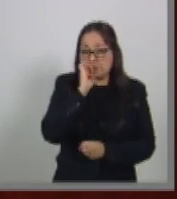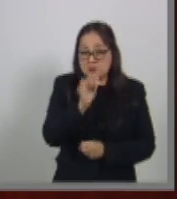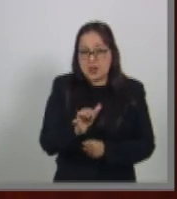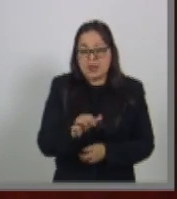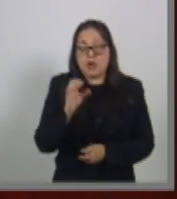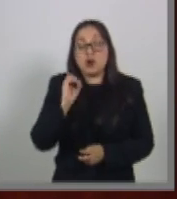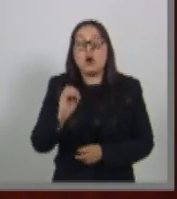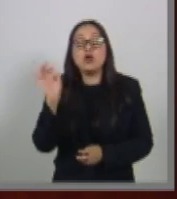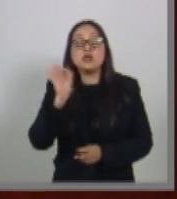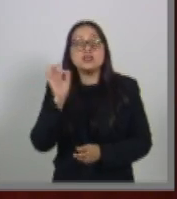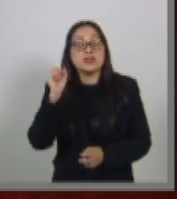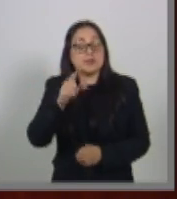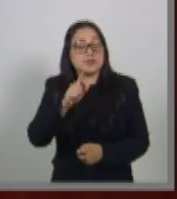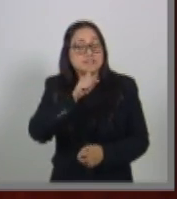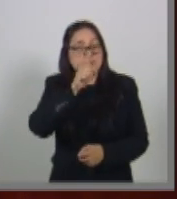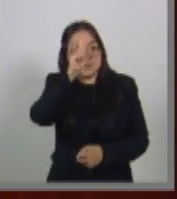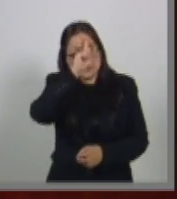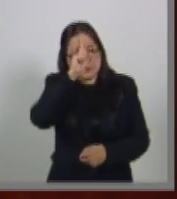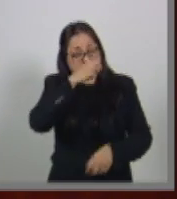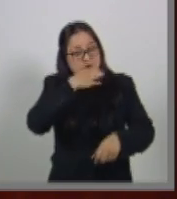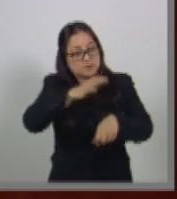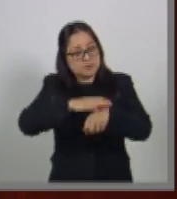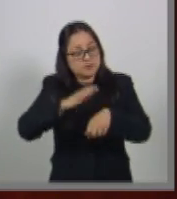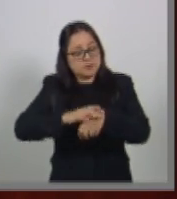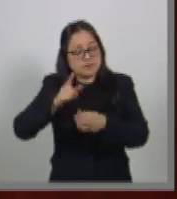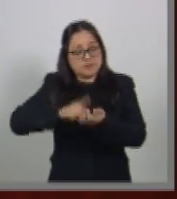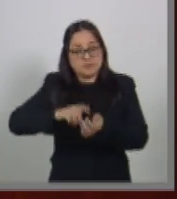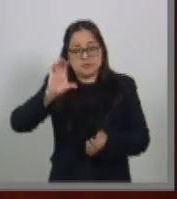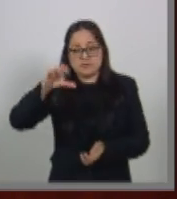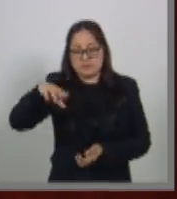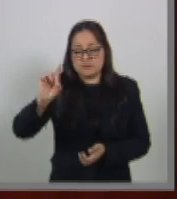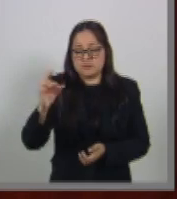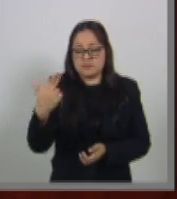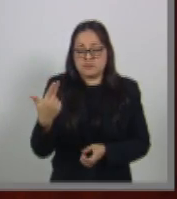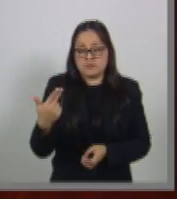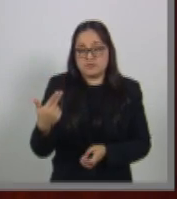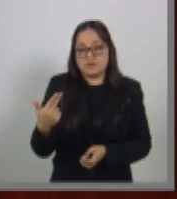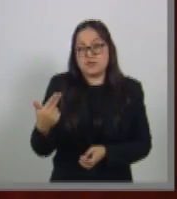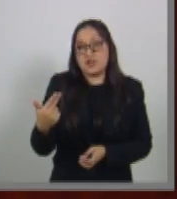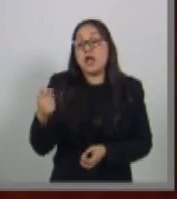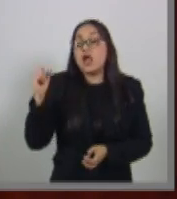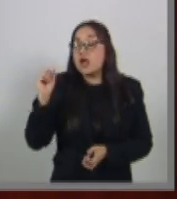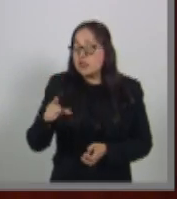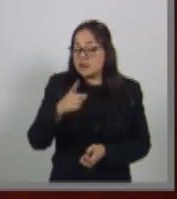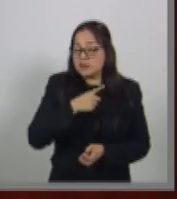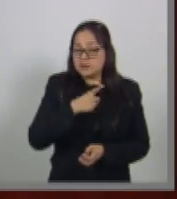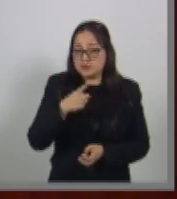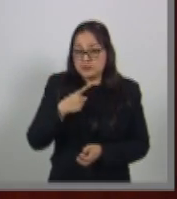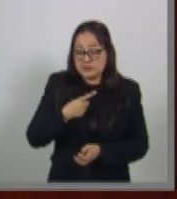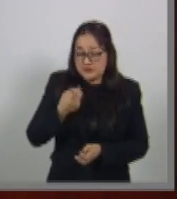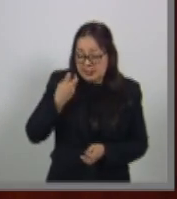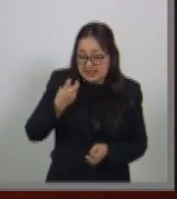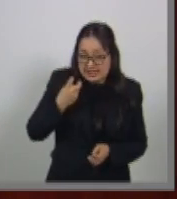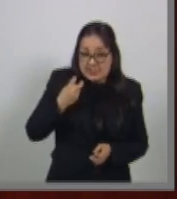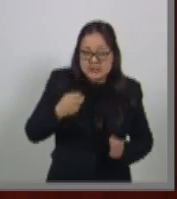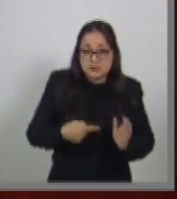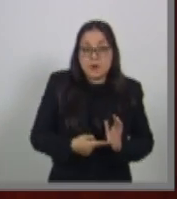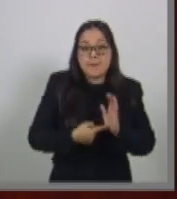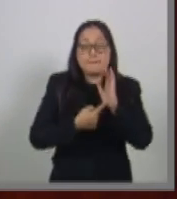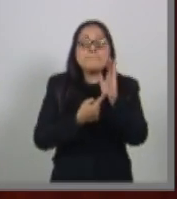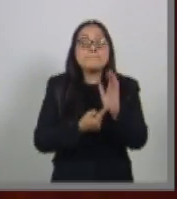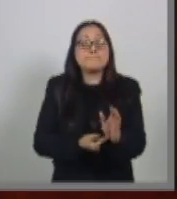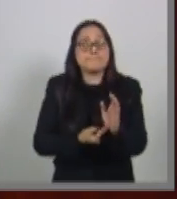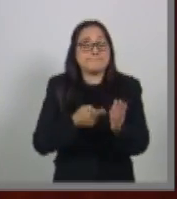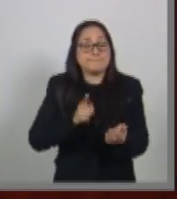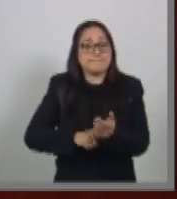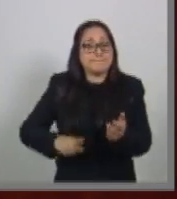el cumplimiento de las recomendaciones de la Comisión Nacional de Derechos Humanos y con ello fortalecer el Estado